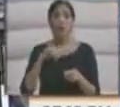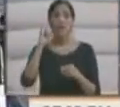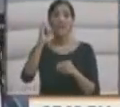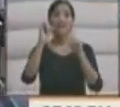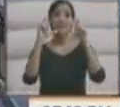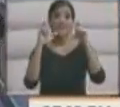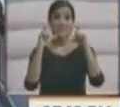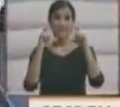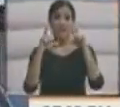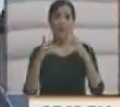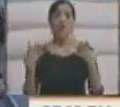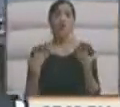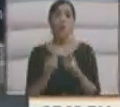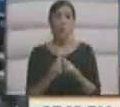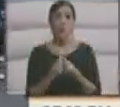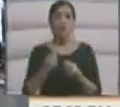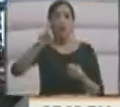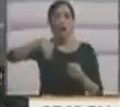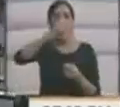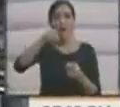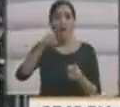con